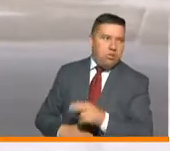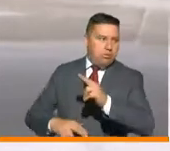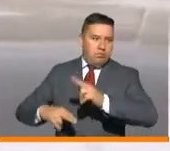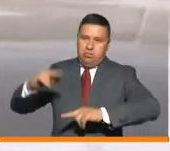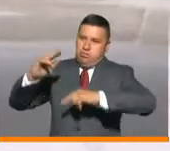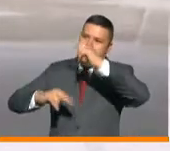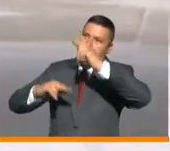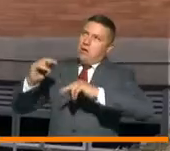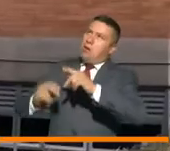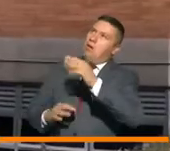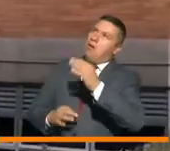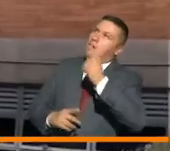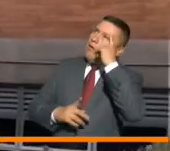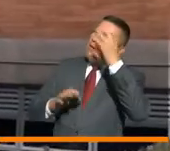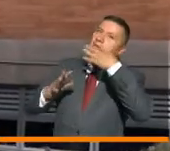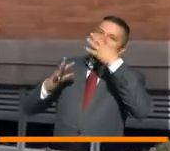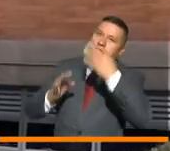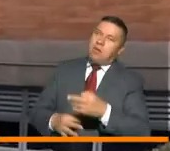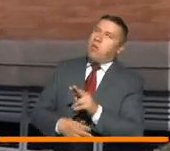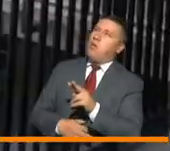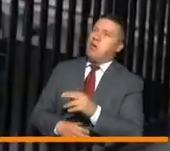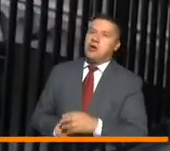construida es un sueño hecho realidad.